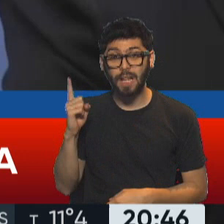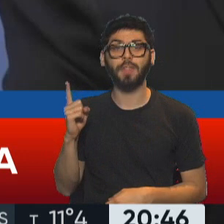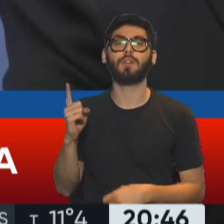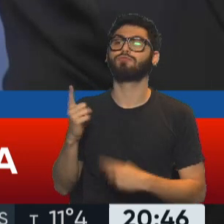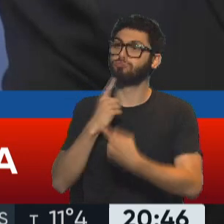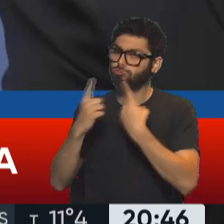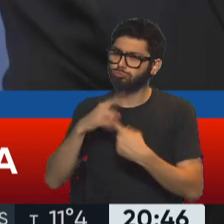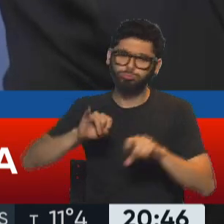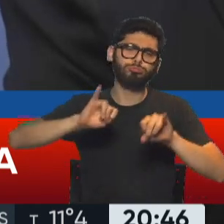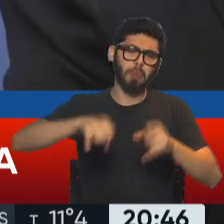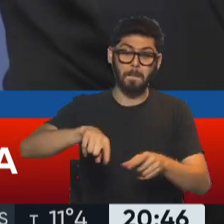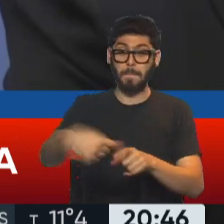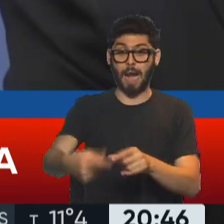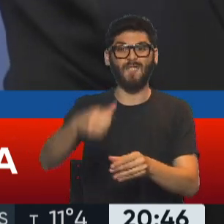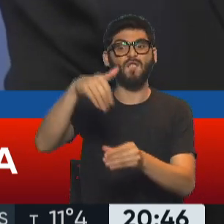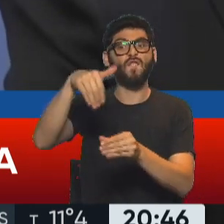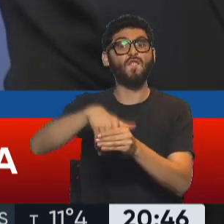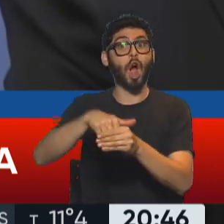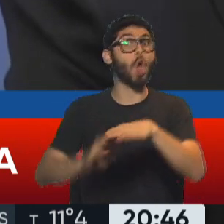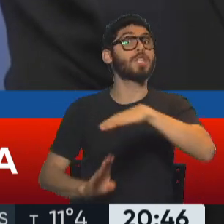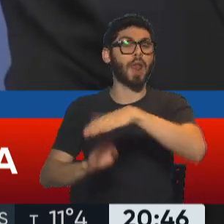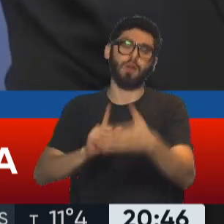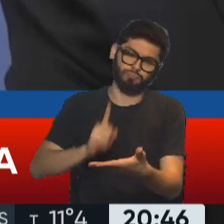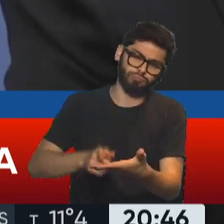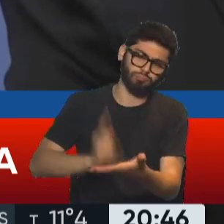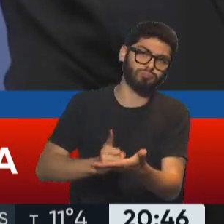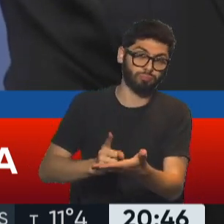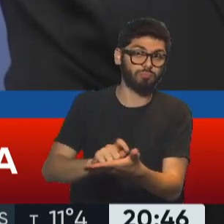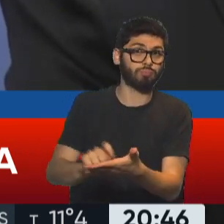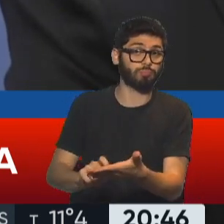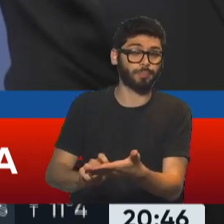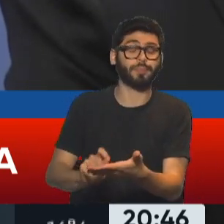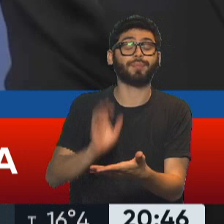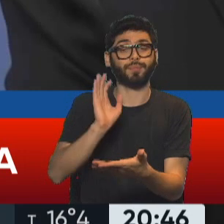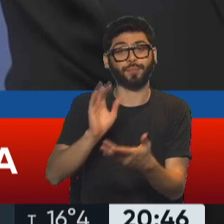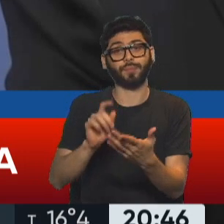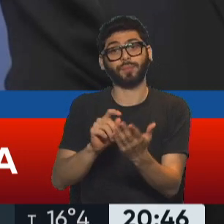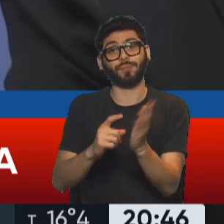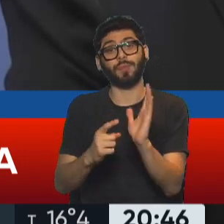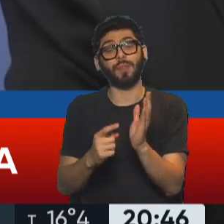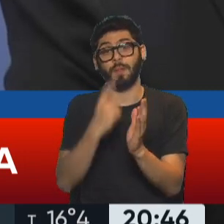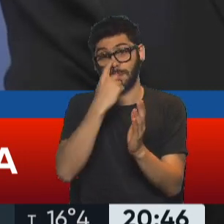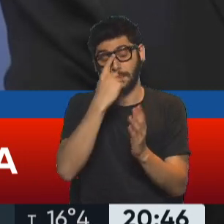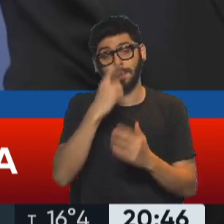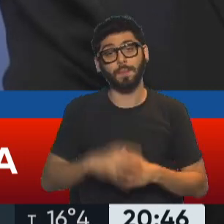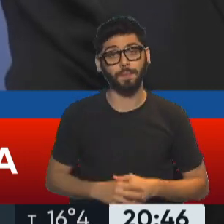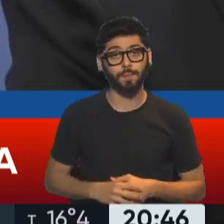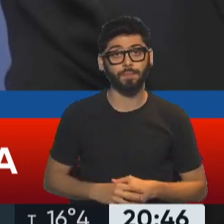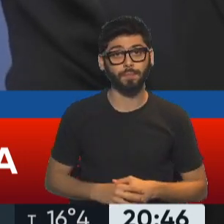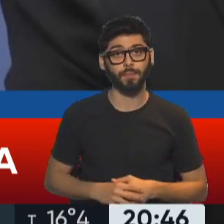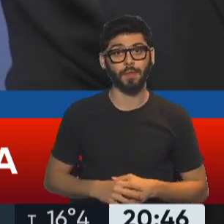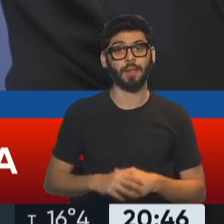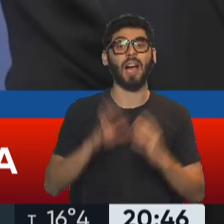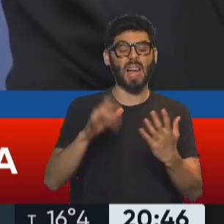y mañana el Banco Central va a resolverlo. La resolución de la